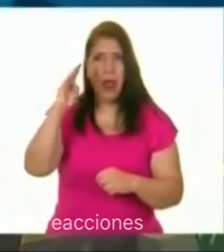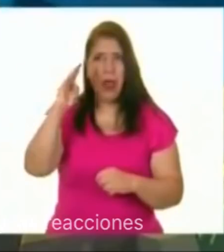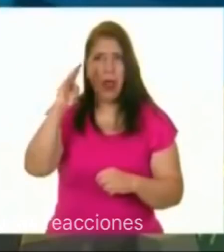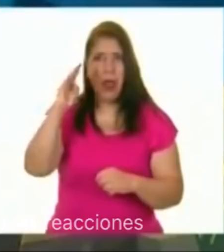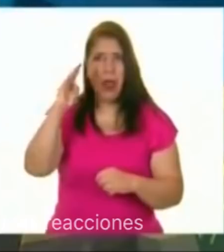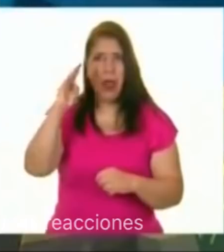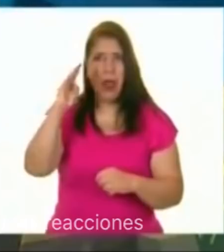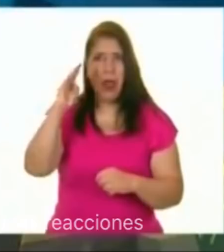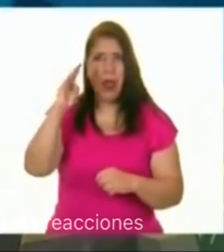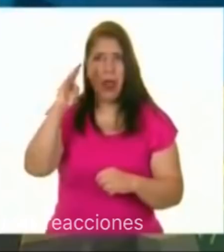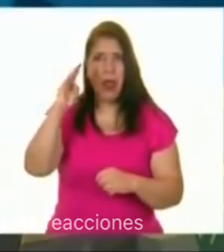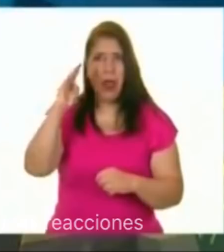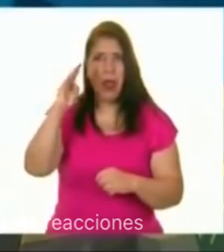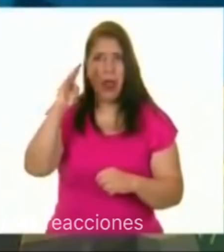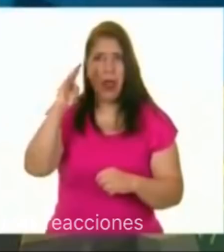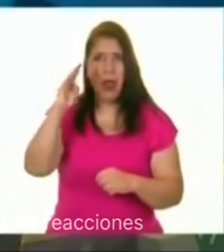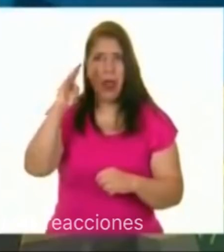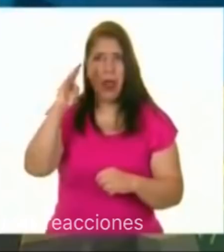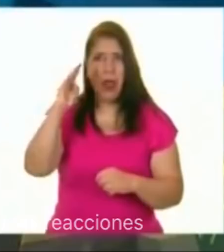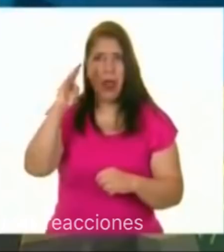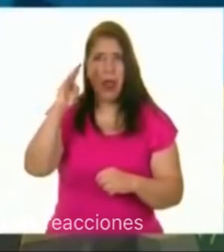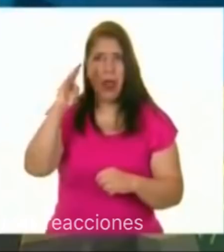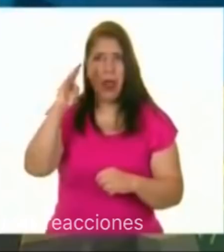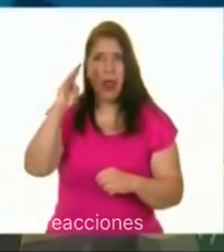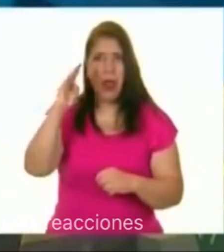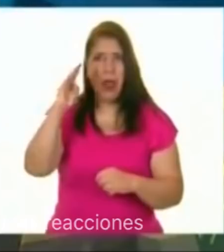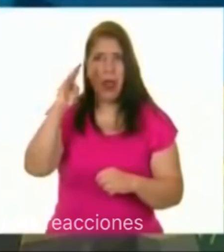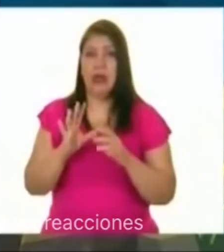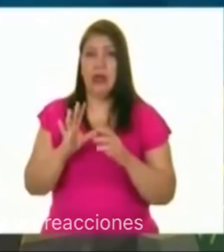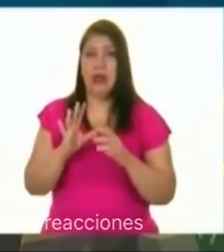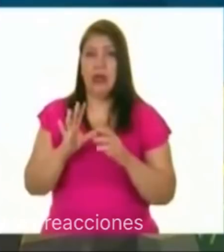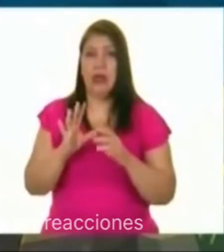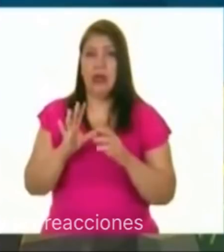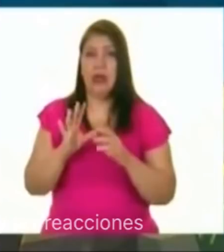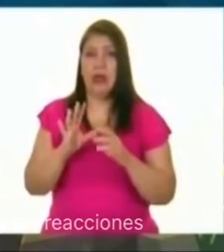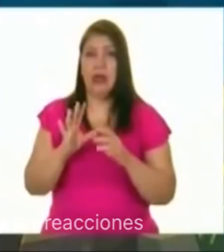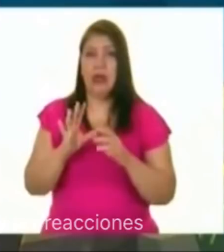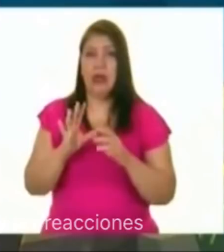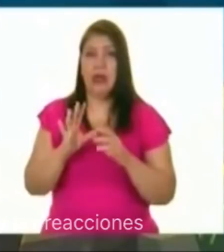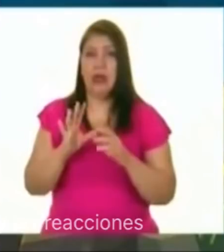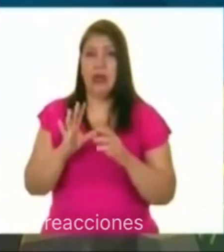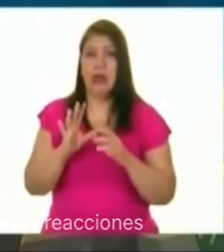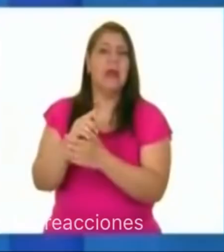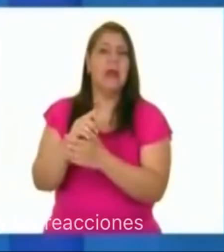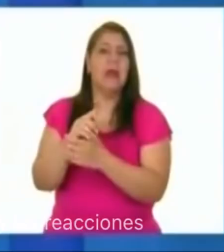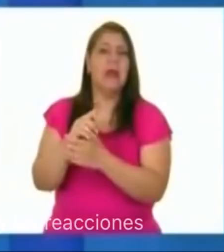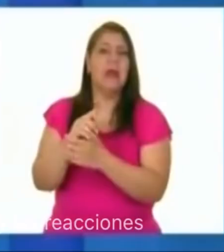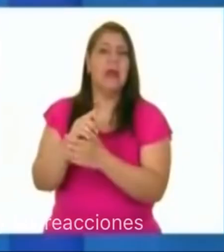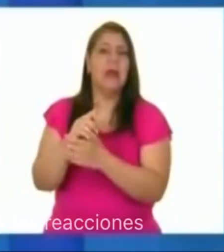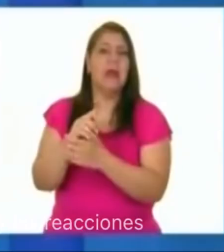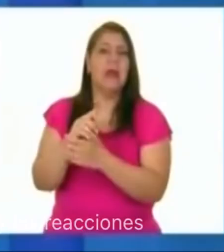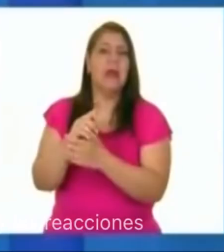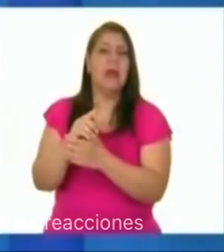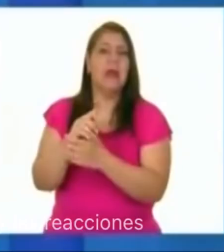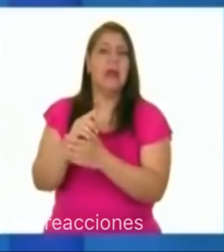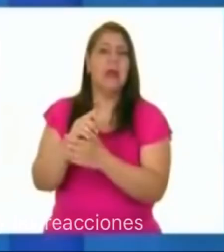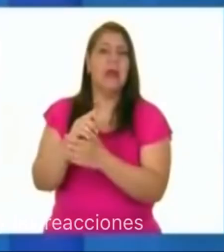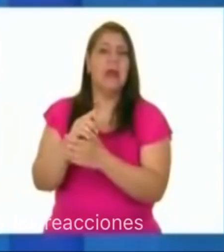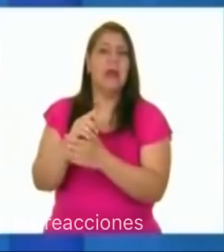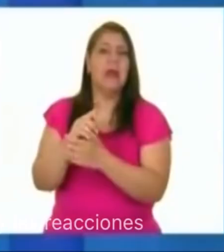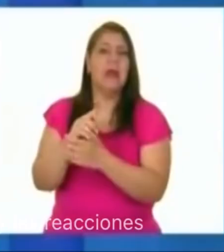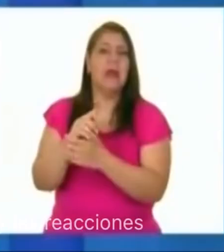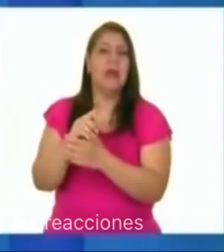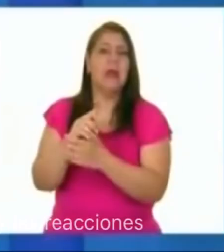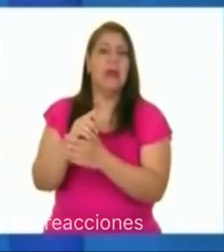abundancia. Fue afuera y preparó la cena, pero no pensó en los animales. No tienes más que subir las escaleras y ahí hay 2 camas. Al siguiente día su